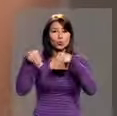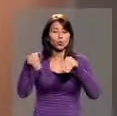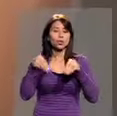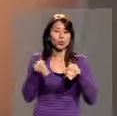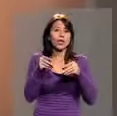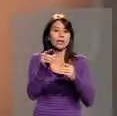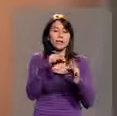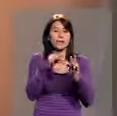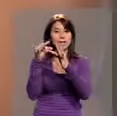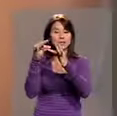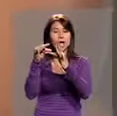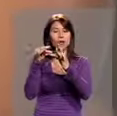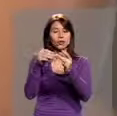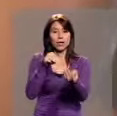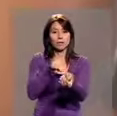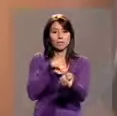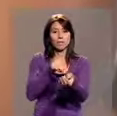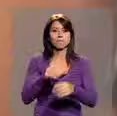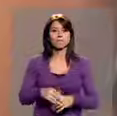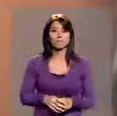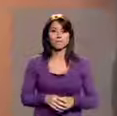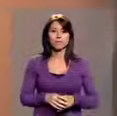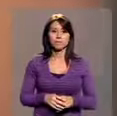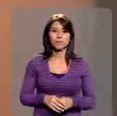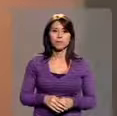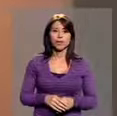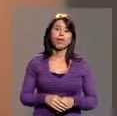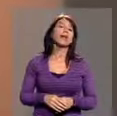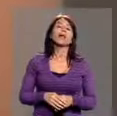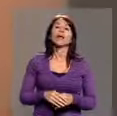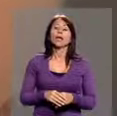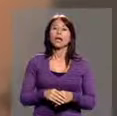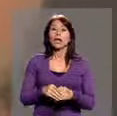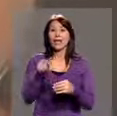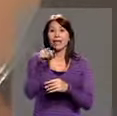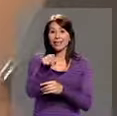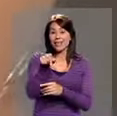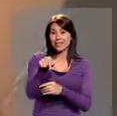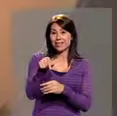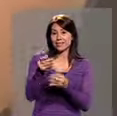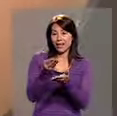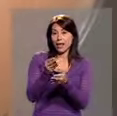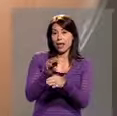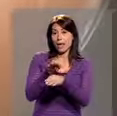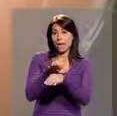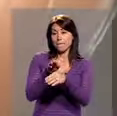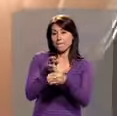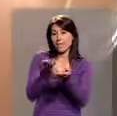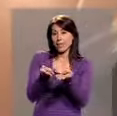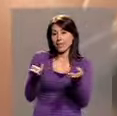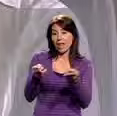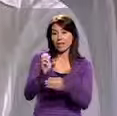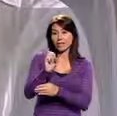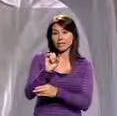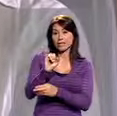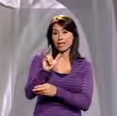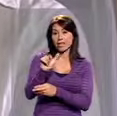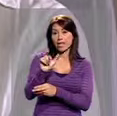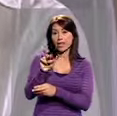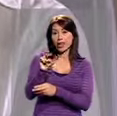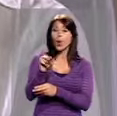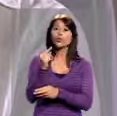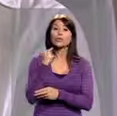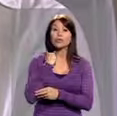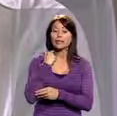comercios especializados en equipamiento médico. Prótesis de esas de silicón son bastante caras,